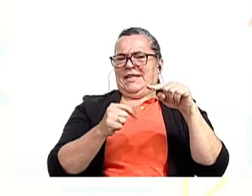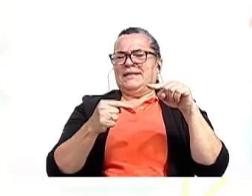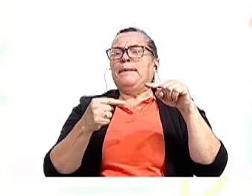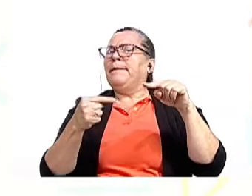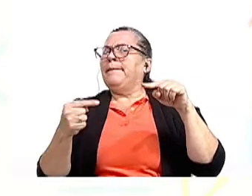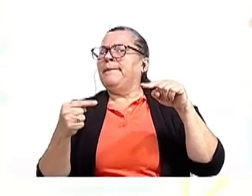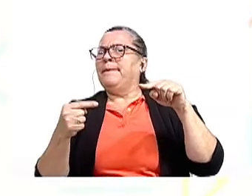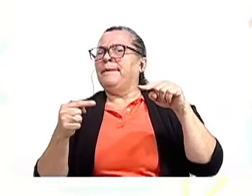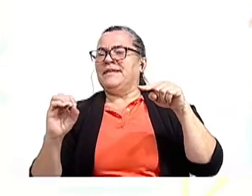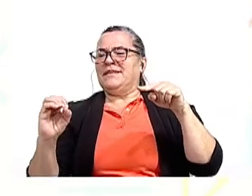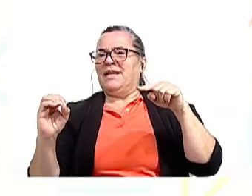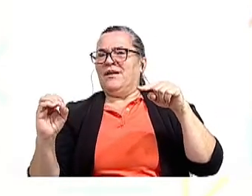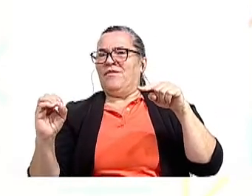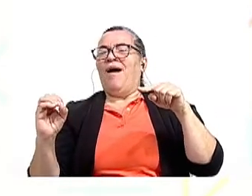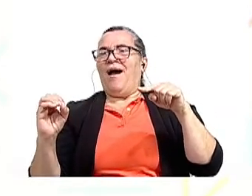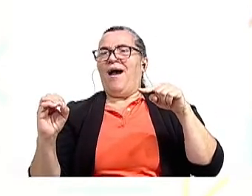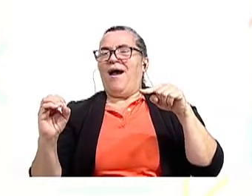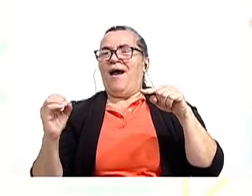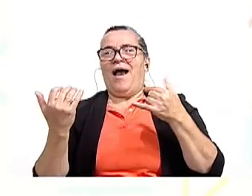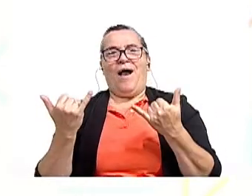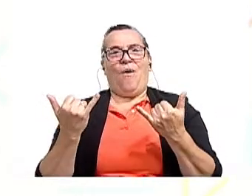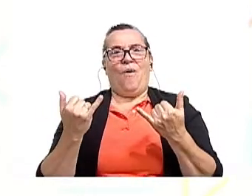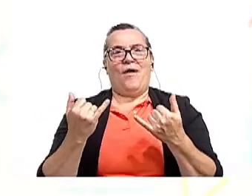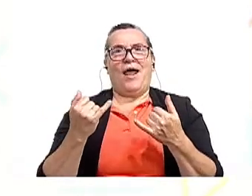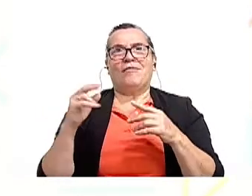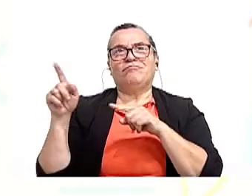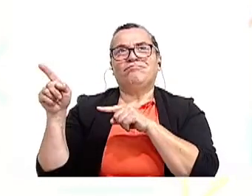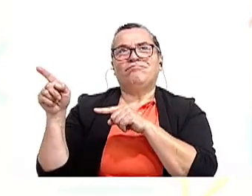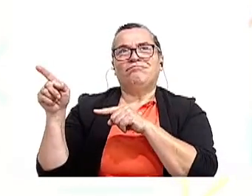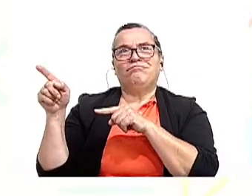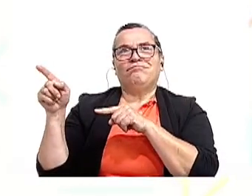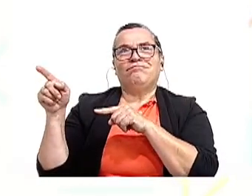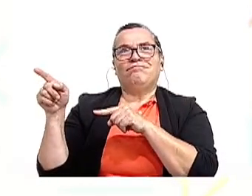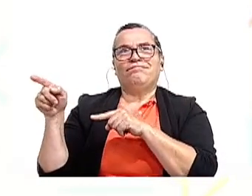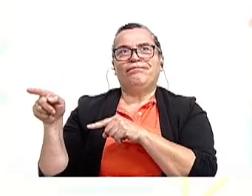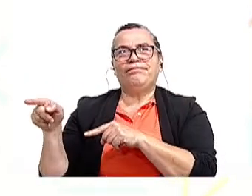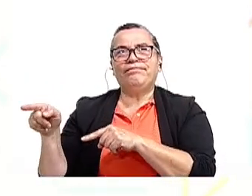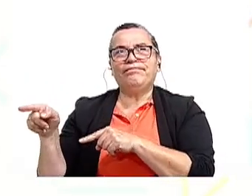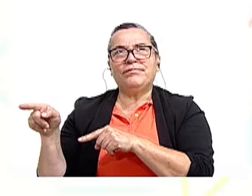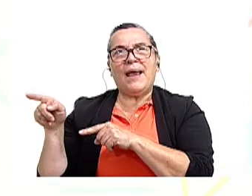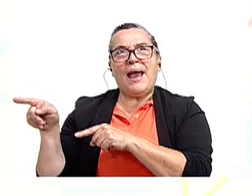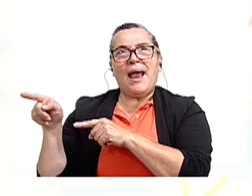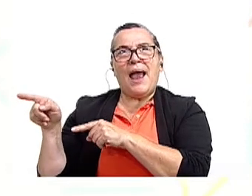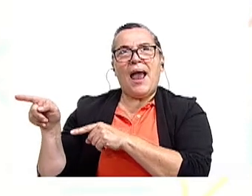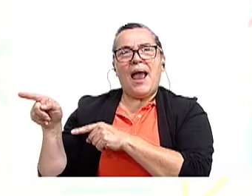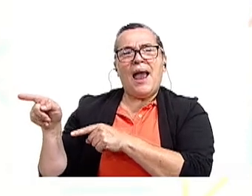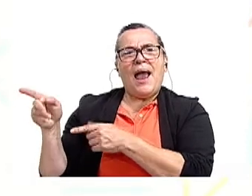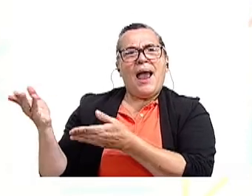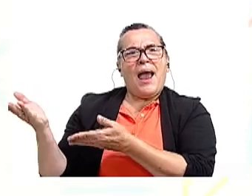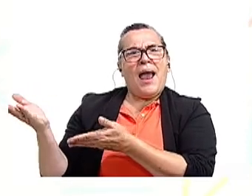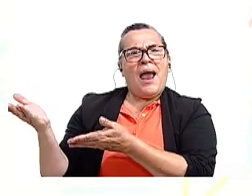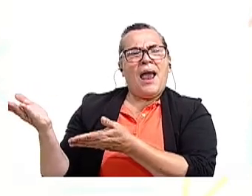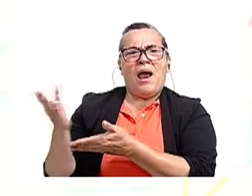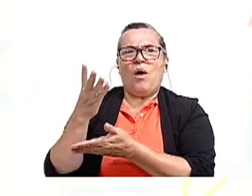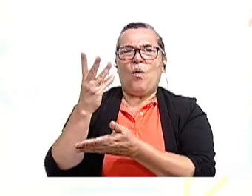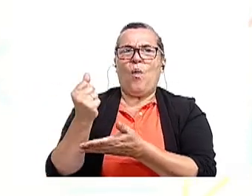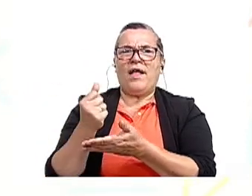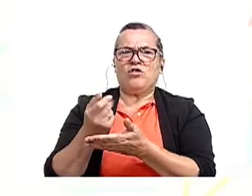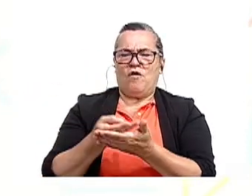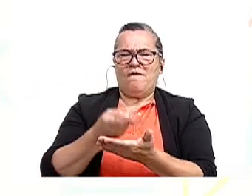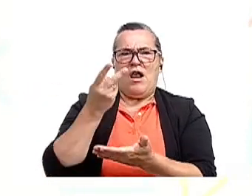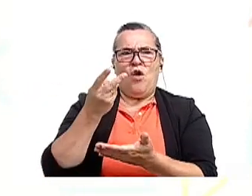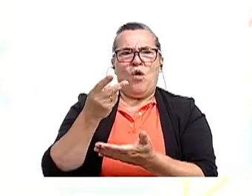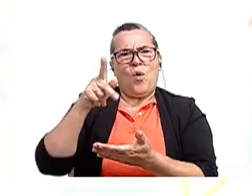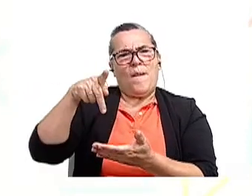1, 0. Ahora bien, efectuemos las operaciones para calcular el valor de la pendiente. ¿Cuál sería el valor de